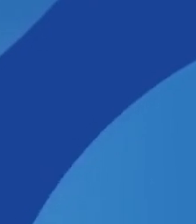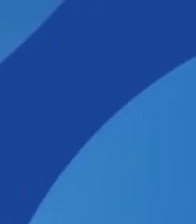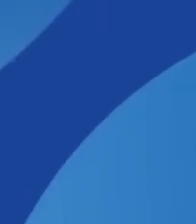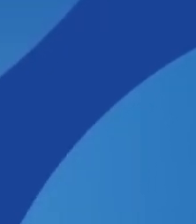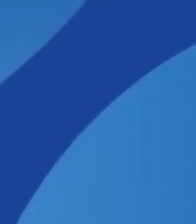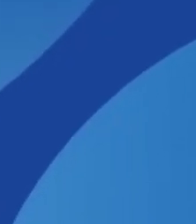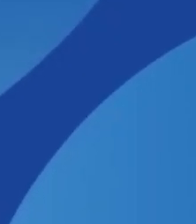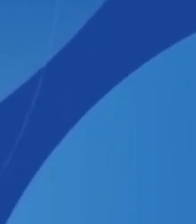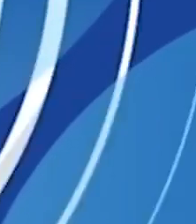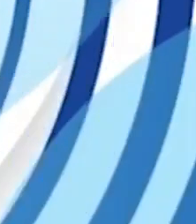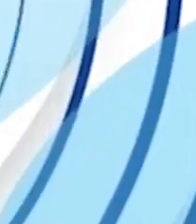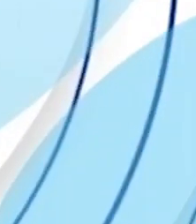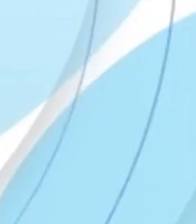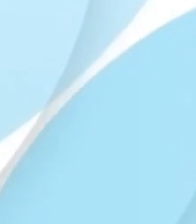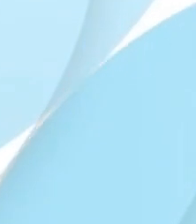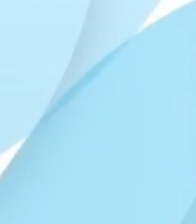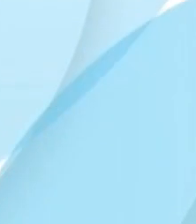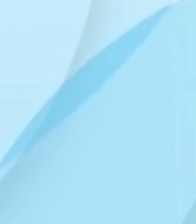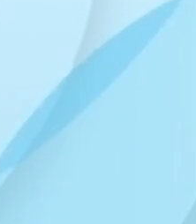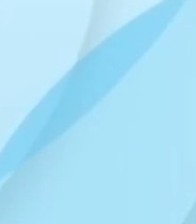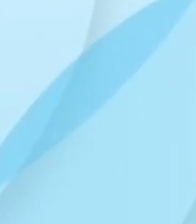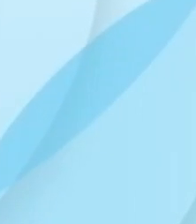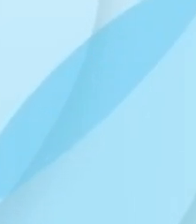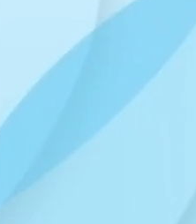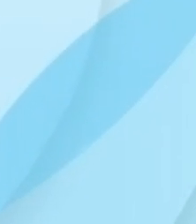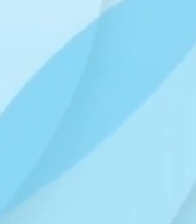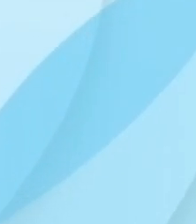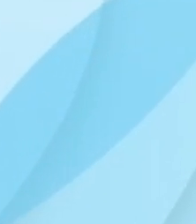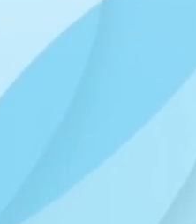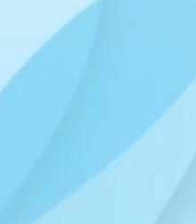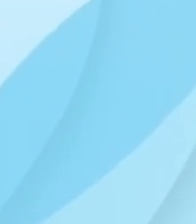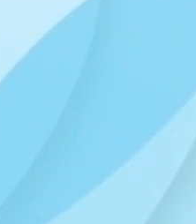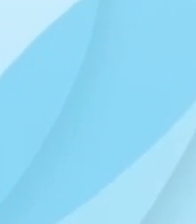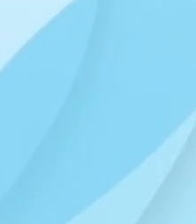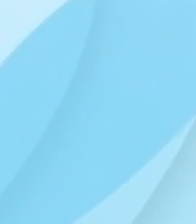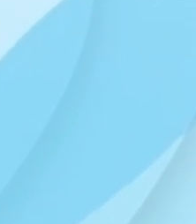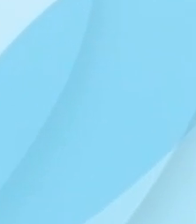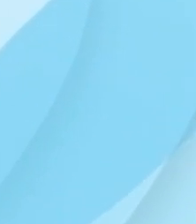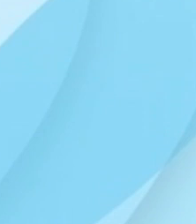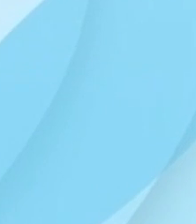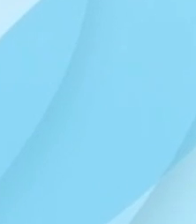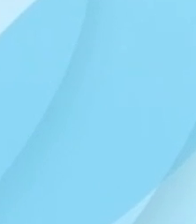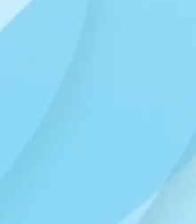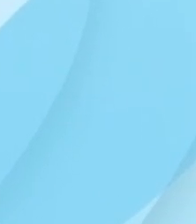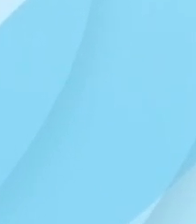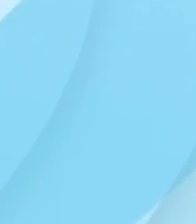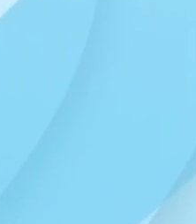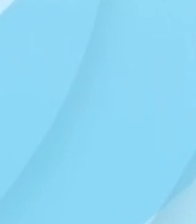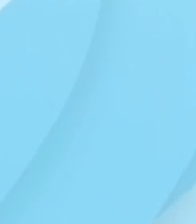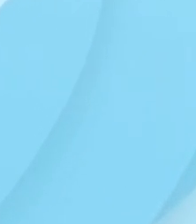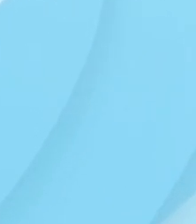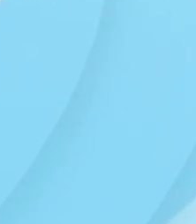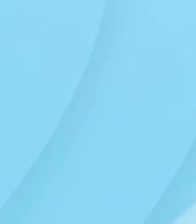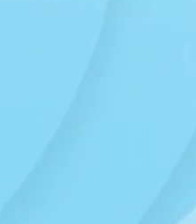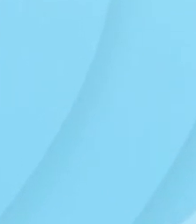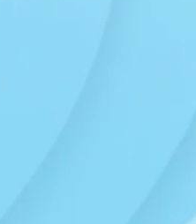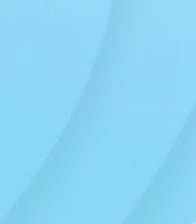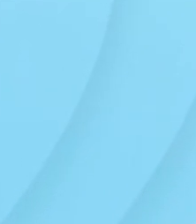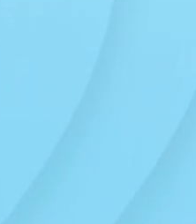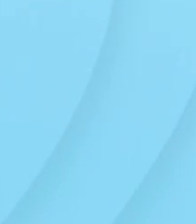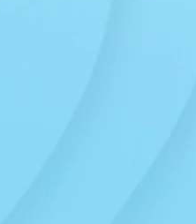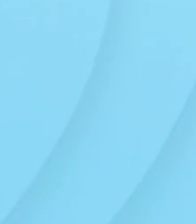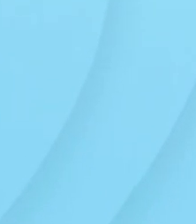La cápsula de Finanzas en Acción fue traída a ustedes por el Banco de Costa Rica. Para el hábito de ahorrar, lo primero es